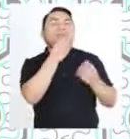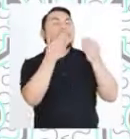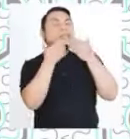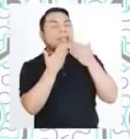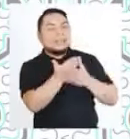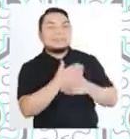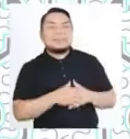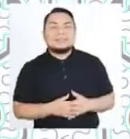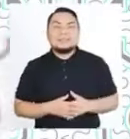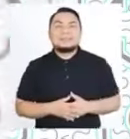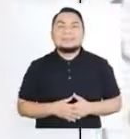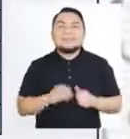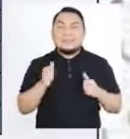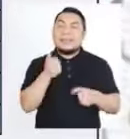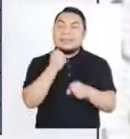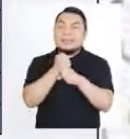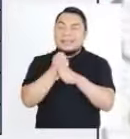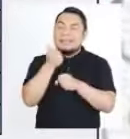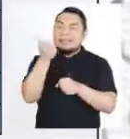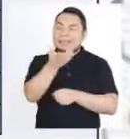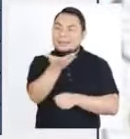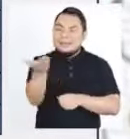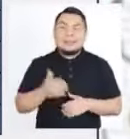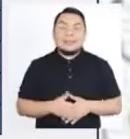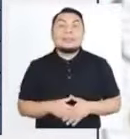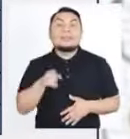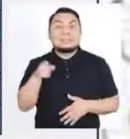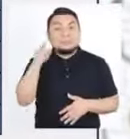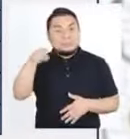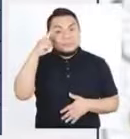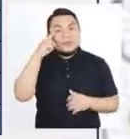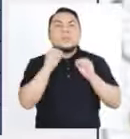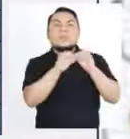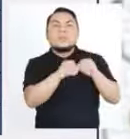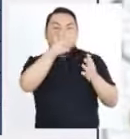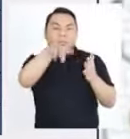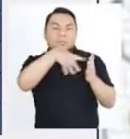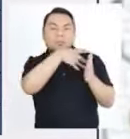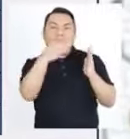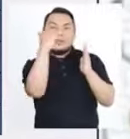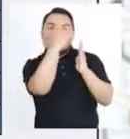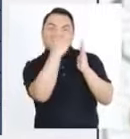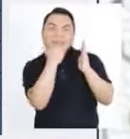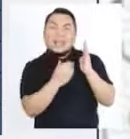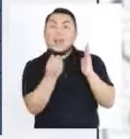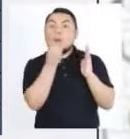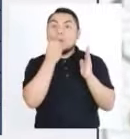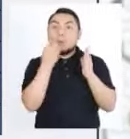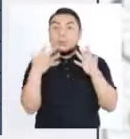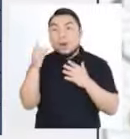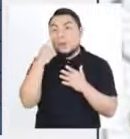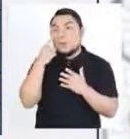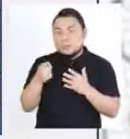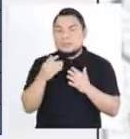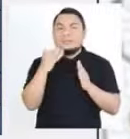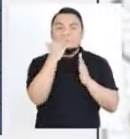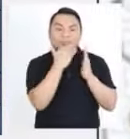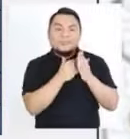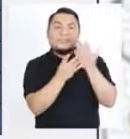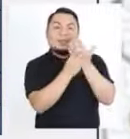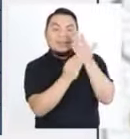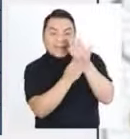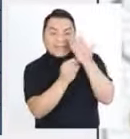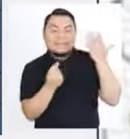Sí, muchas gracias. ¡Gran trabajo, chicas y chicos! Creo que podemos poner en el cuadro los tipos de nutrientes que hemos